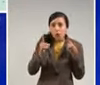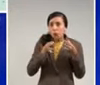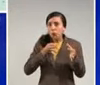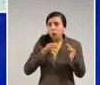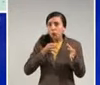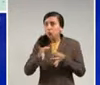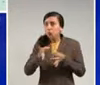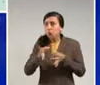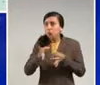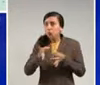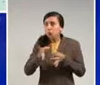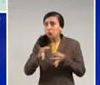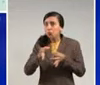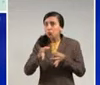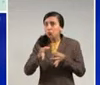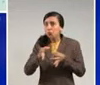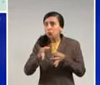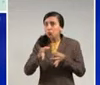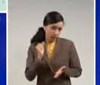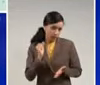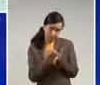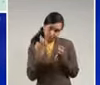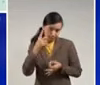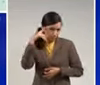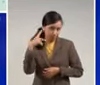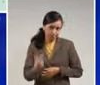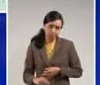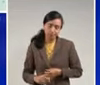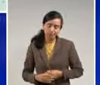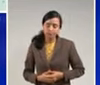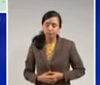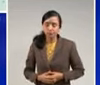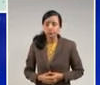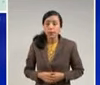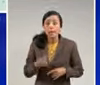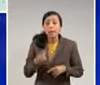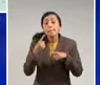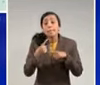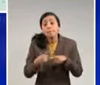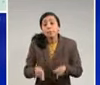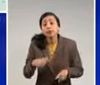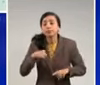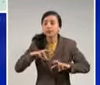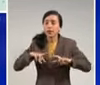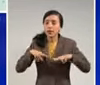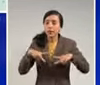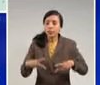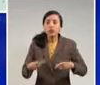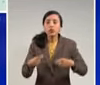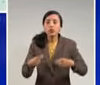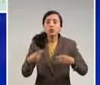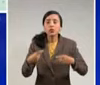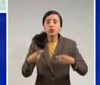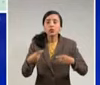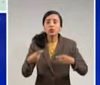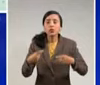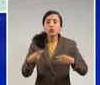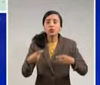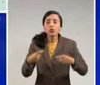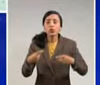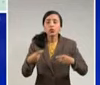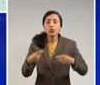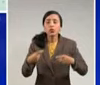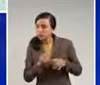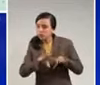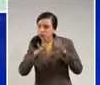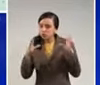efectividad frente a esta nueva variante. No obstante, reitero, hay que seguirlo muy de cerca. Pasa